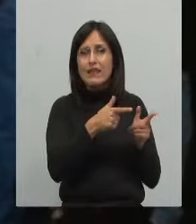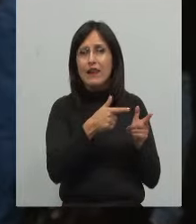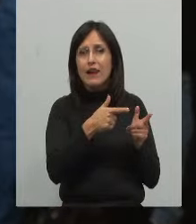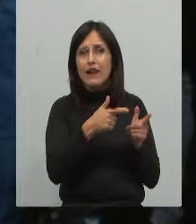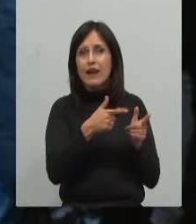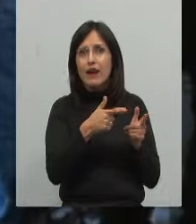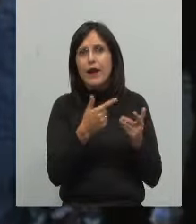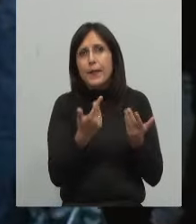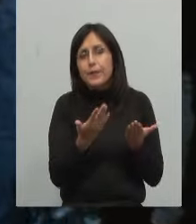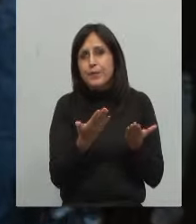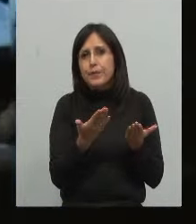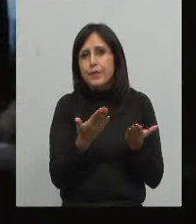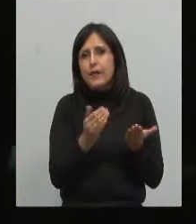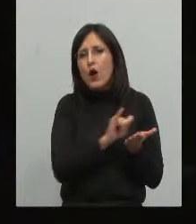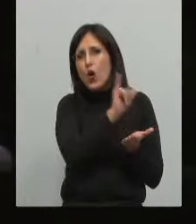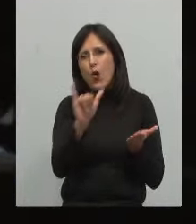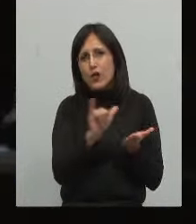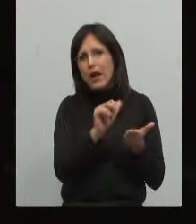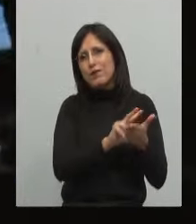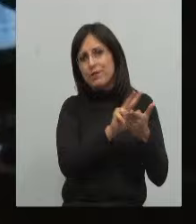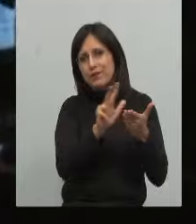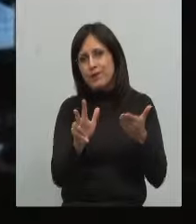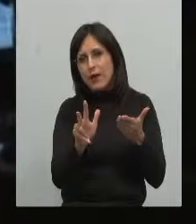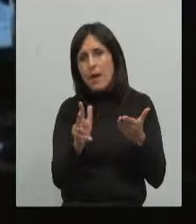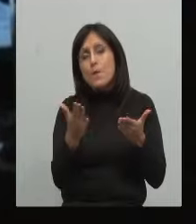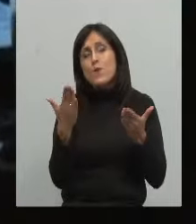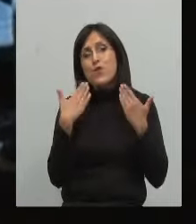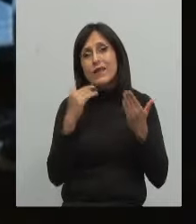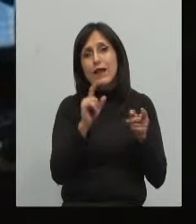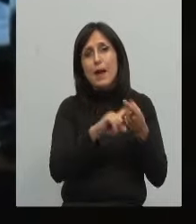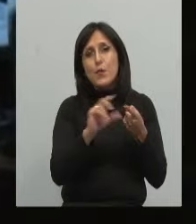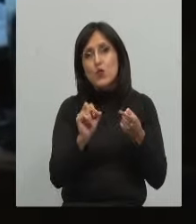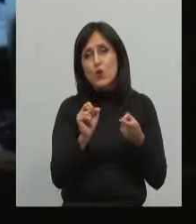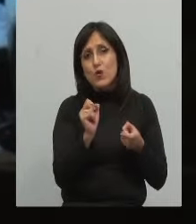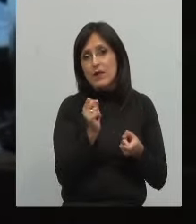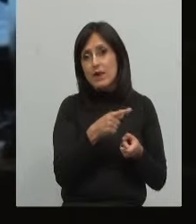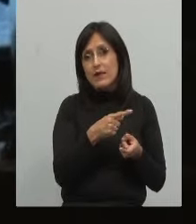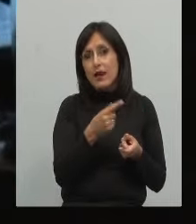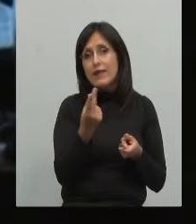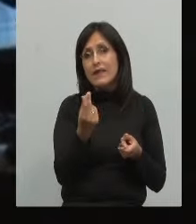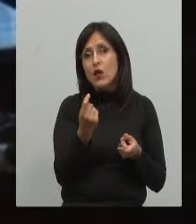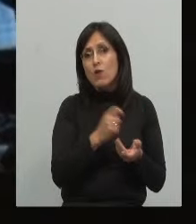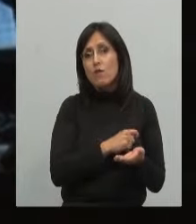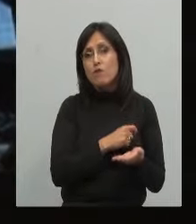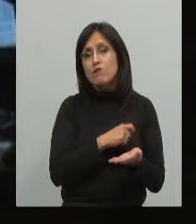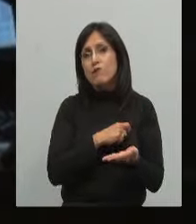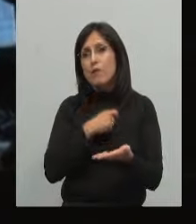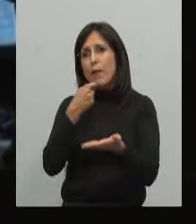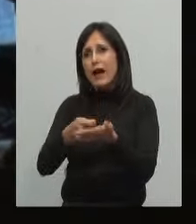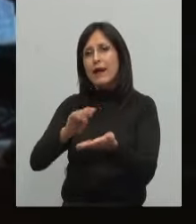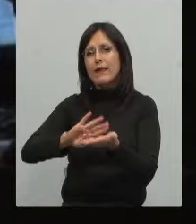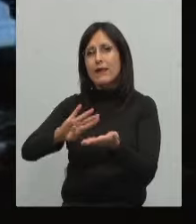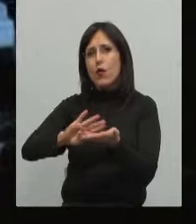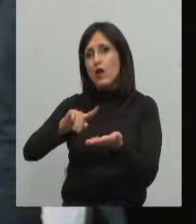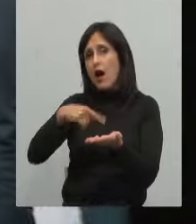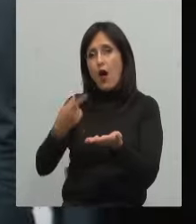debía dinero, quizás esto no tuvo realmente mucho que ver, o fue, digamos, una consecuencia indirecta. ¿Tiene alguna sospecha la esposa